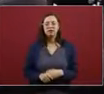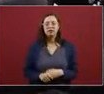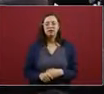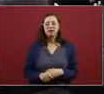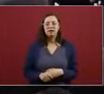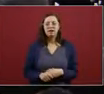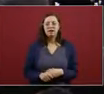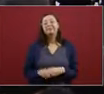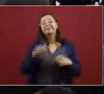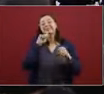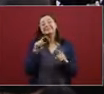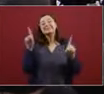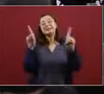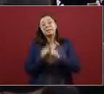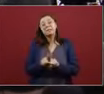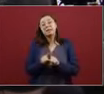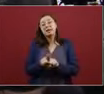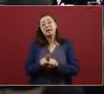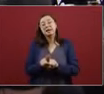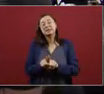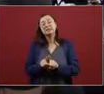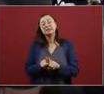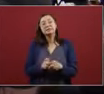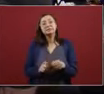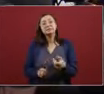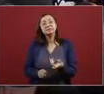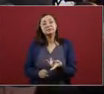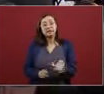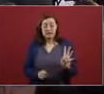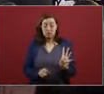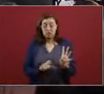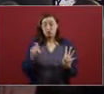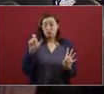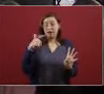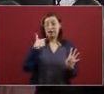se pensaba que si se